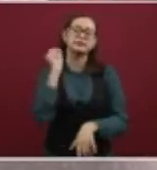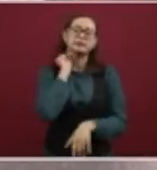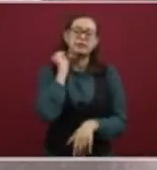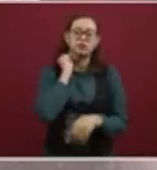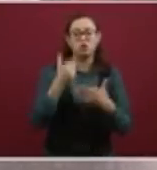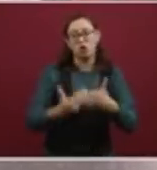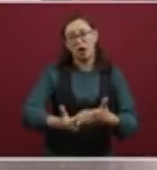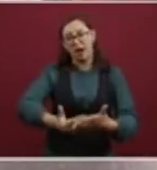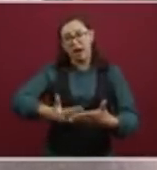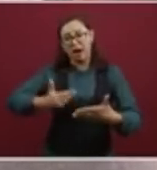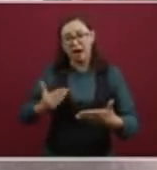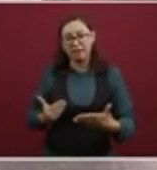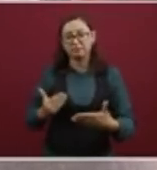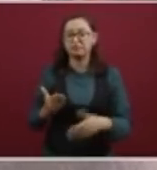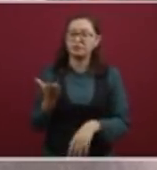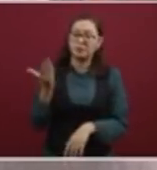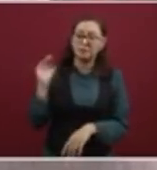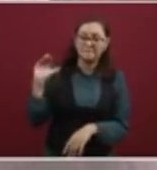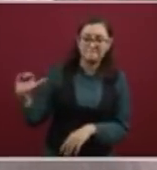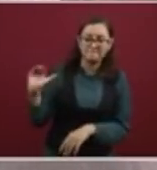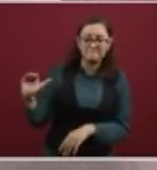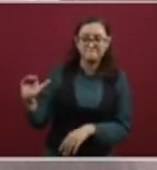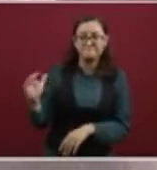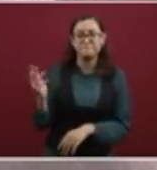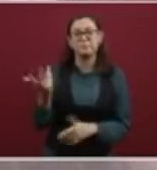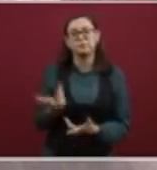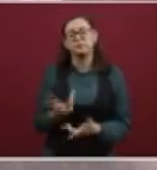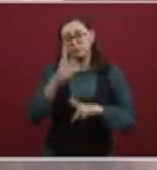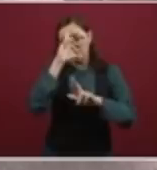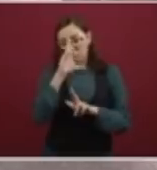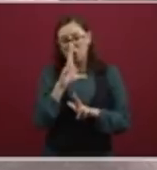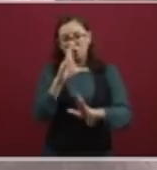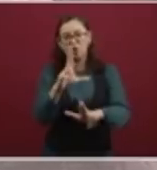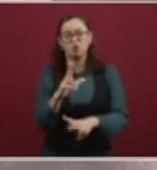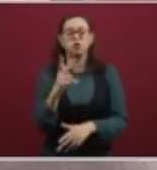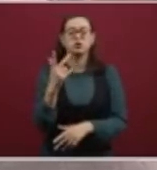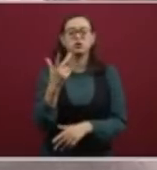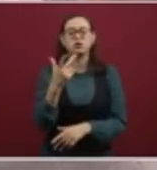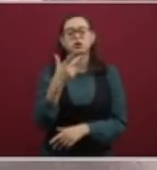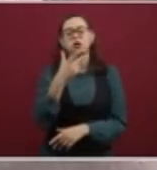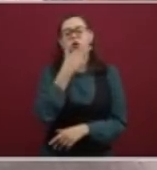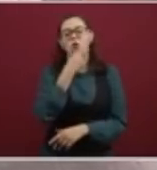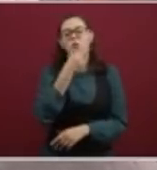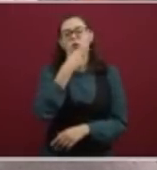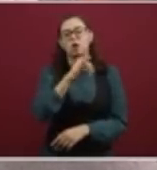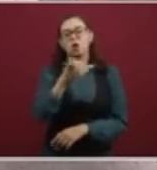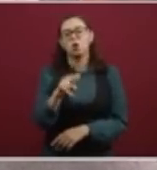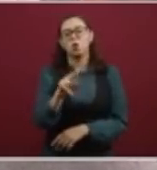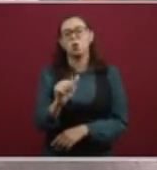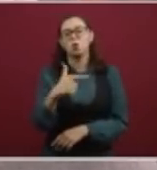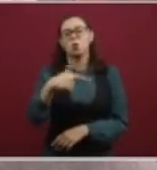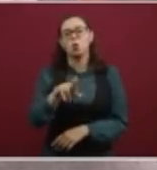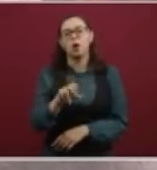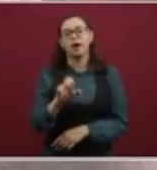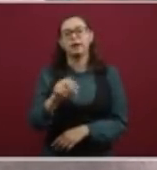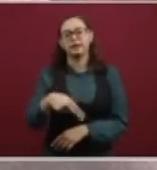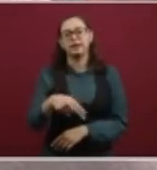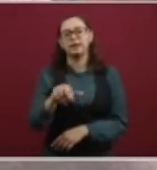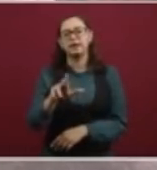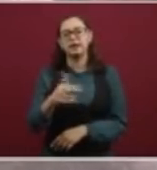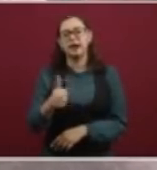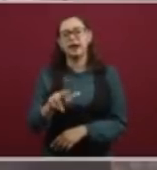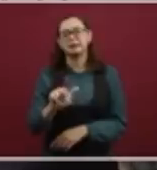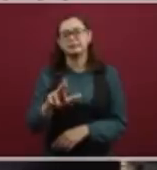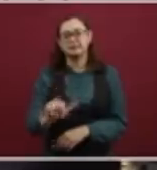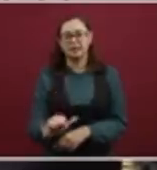la secretaria de cultura alejandra frausto dijo que el instituto nacional de bellas artes revisó la calidad artística del evento del 15 de mayo